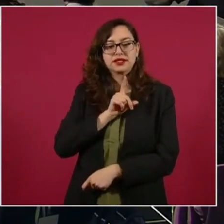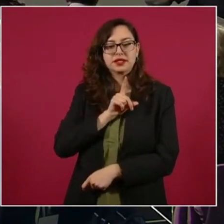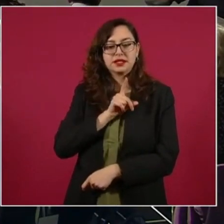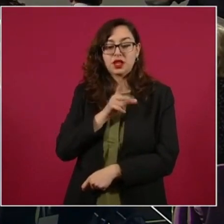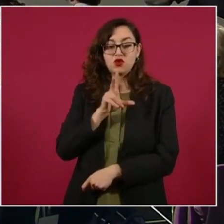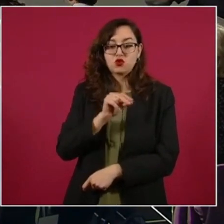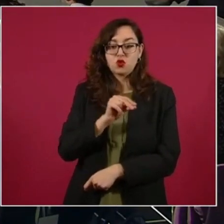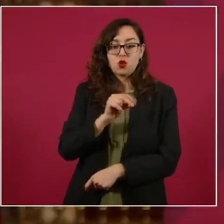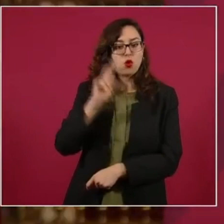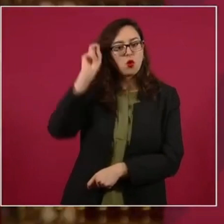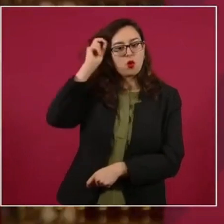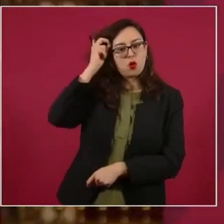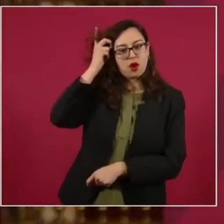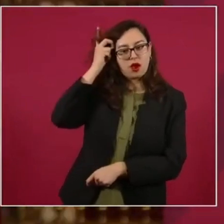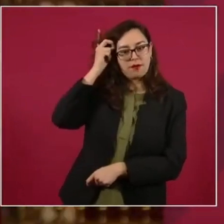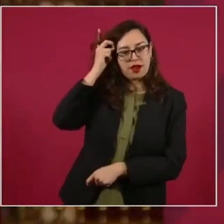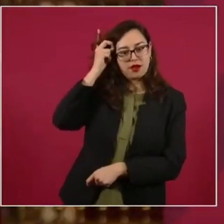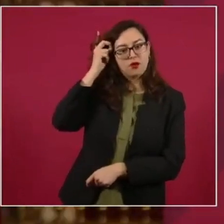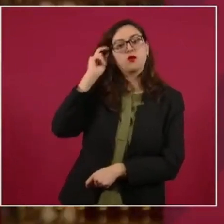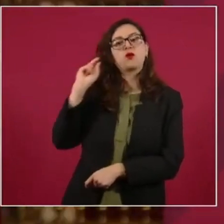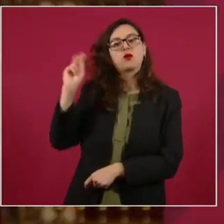estamos hablando del 20.